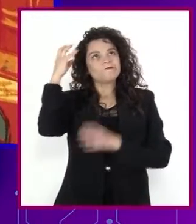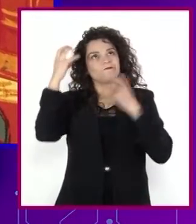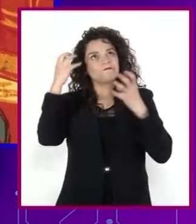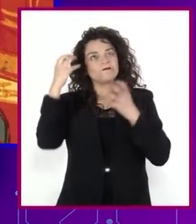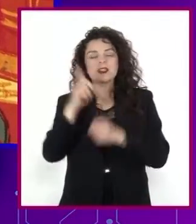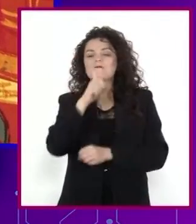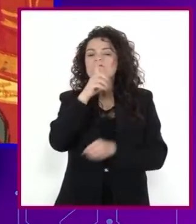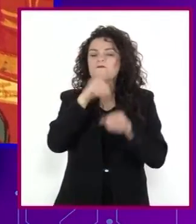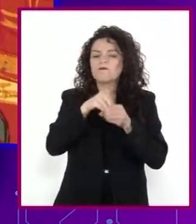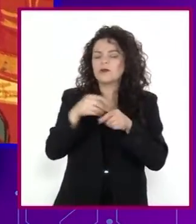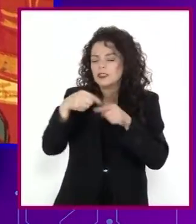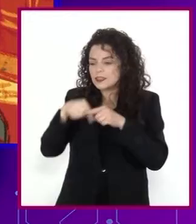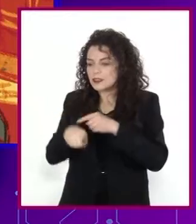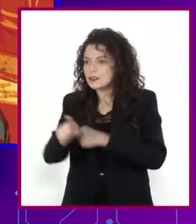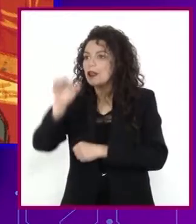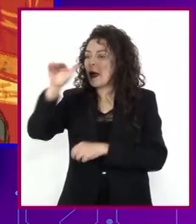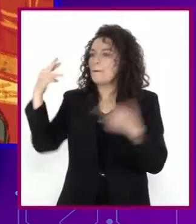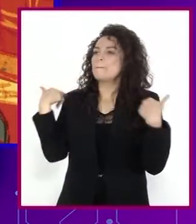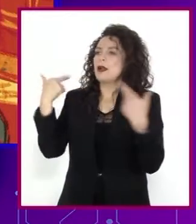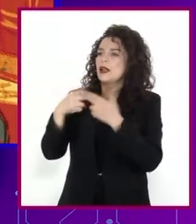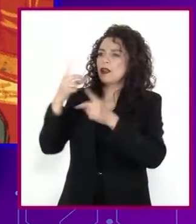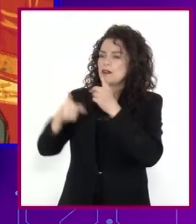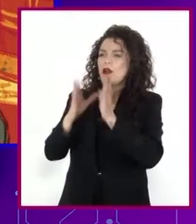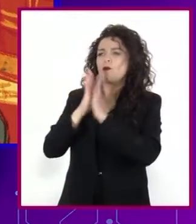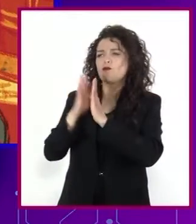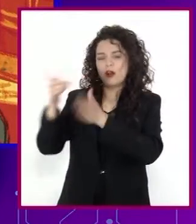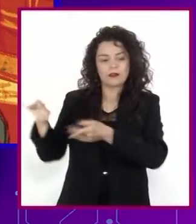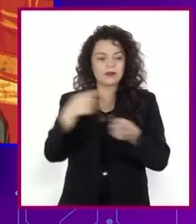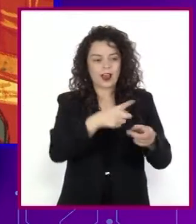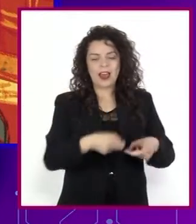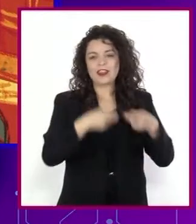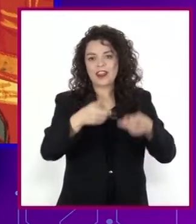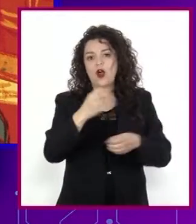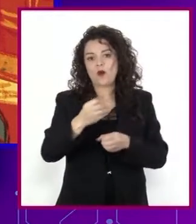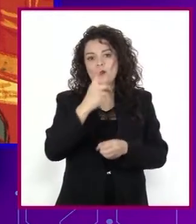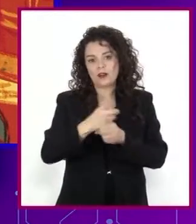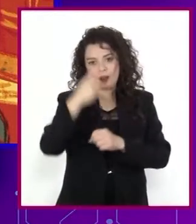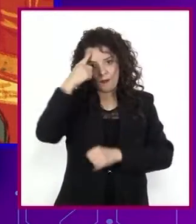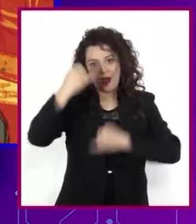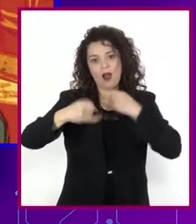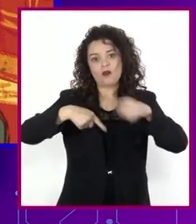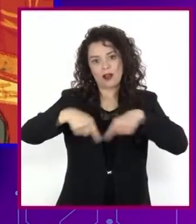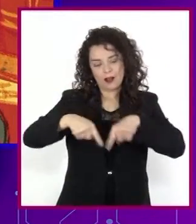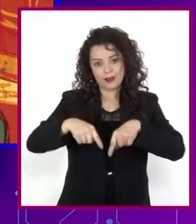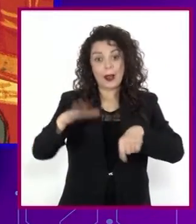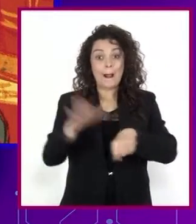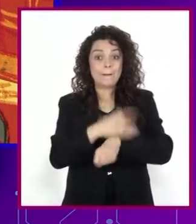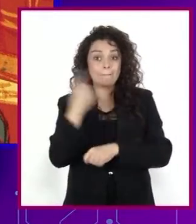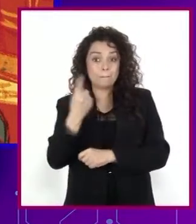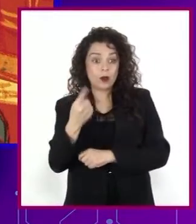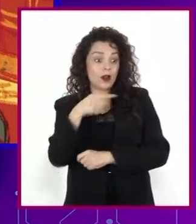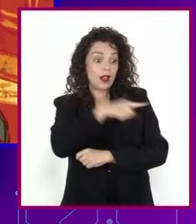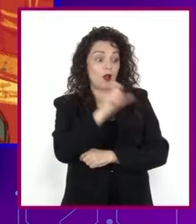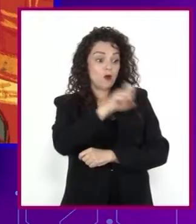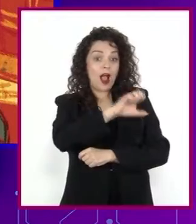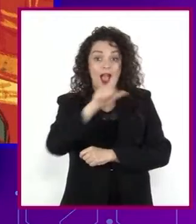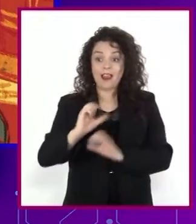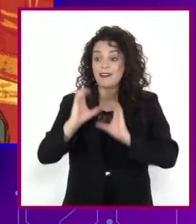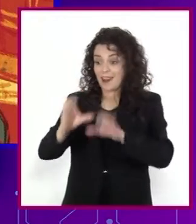jugar. Pensaba que cuando ella se diera cuenta de lo mala que era para el fútbol, abandonaría el